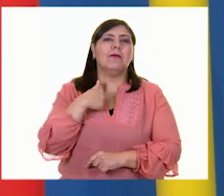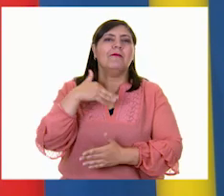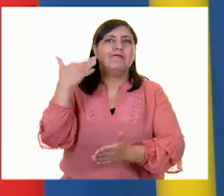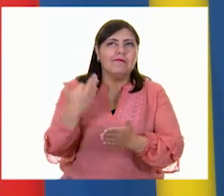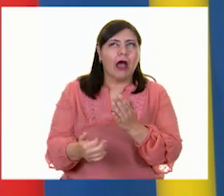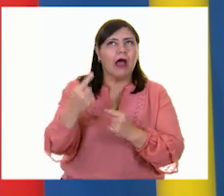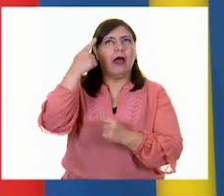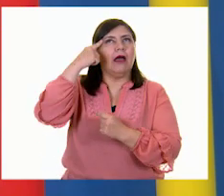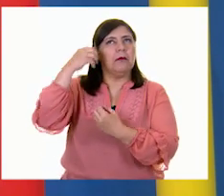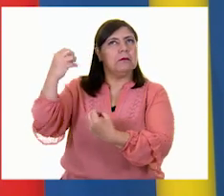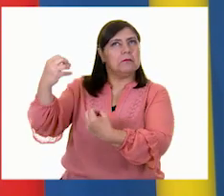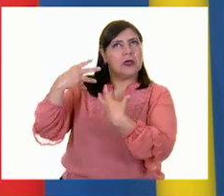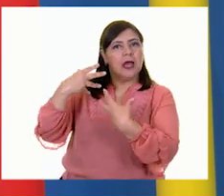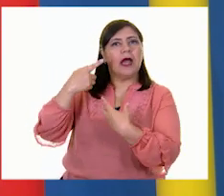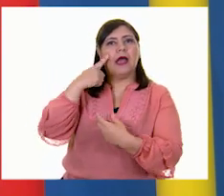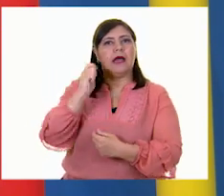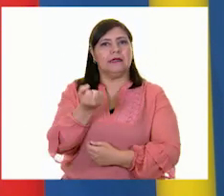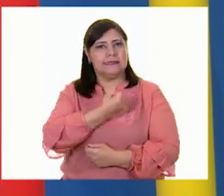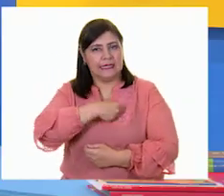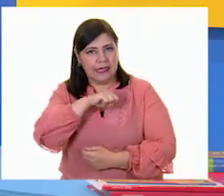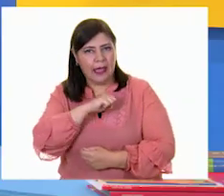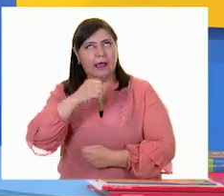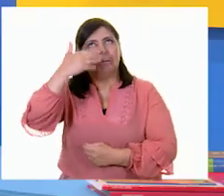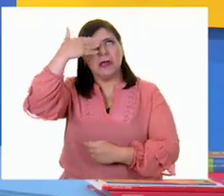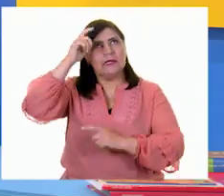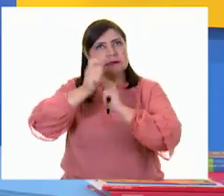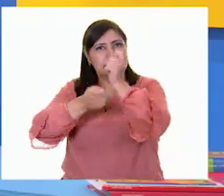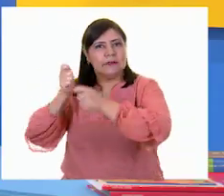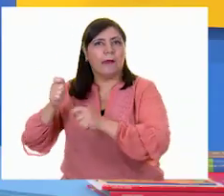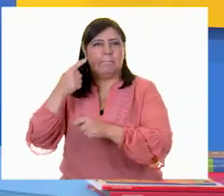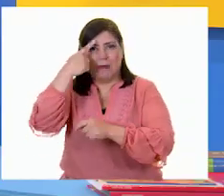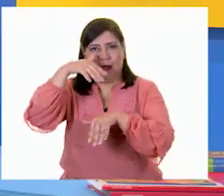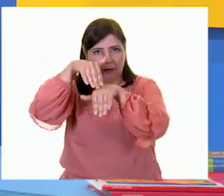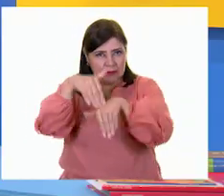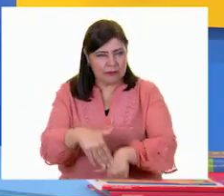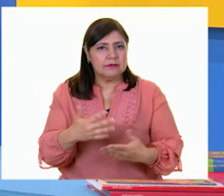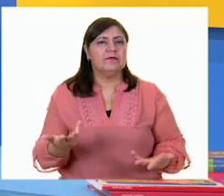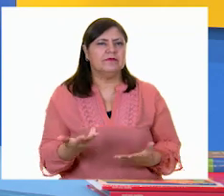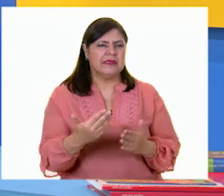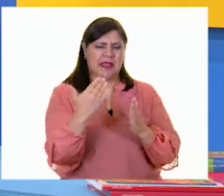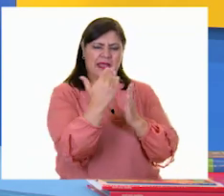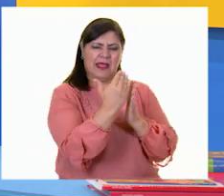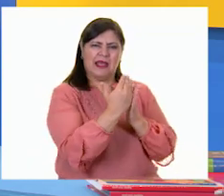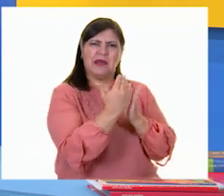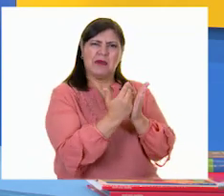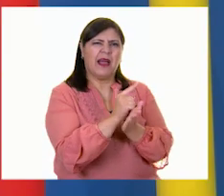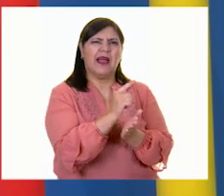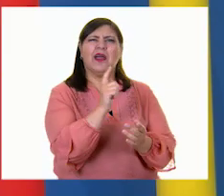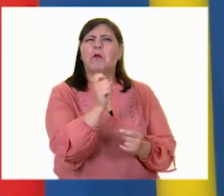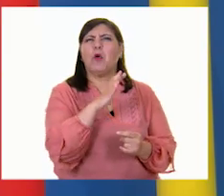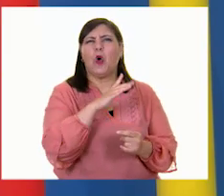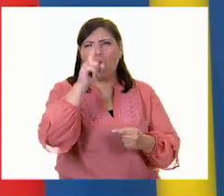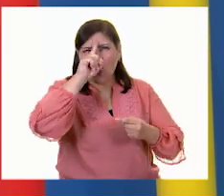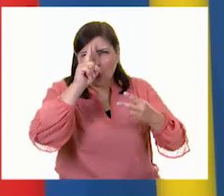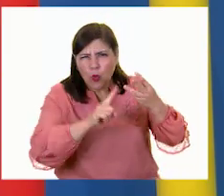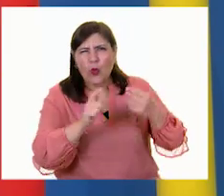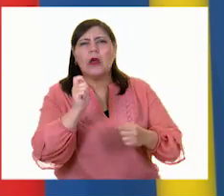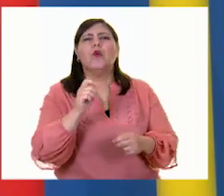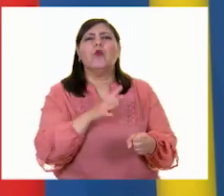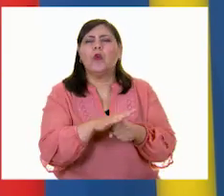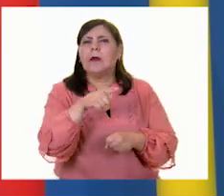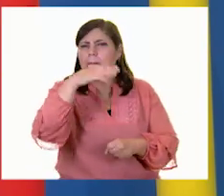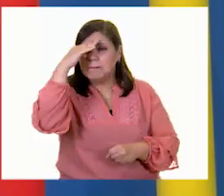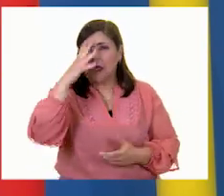para recibir tan saludable semilla. ¿Y qué piensas sobre los preceptos en sí mismos? Pues me resulta curioso el hecho